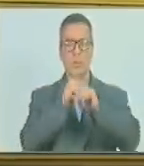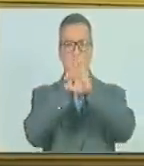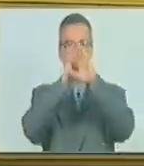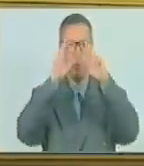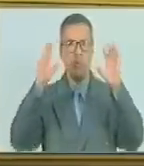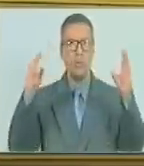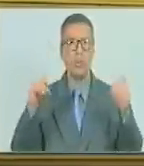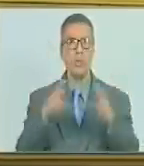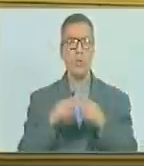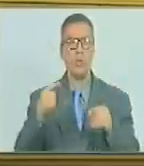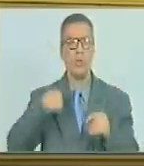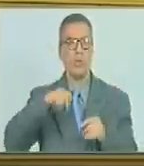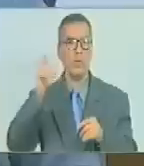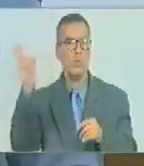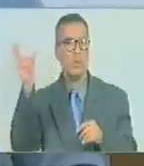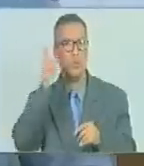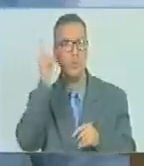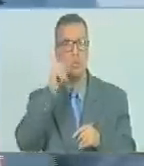de las maravillas que escuchamos aquí.